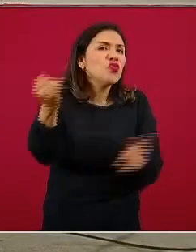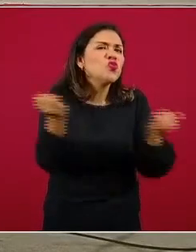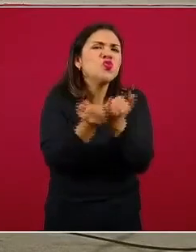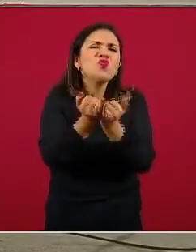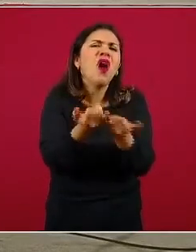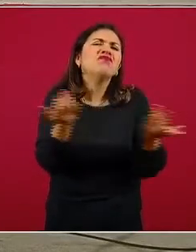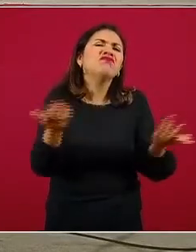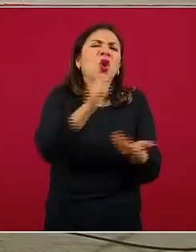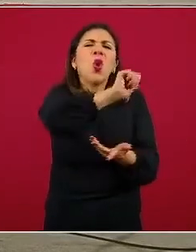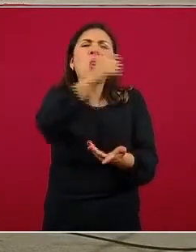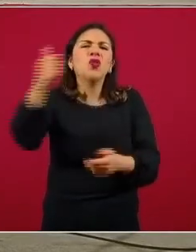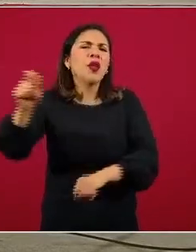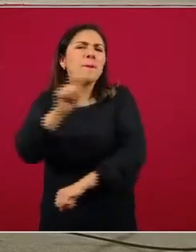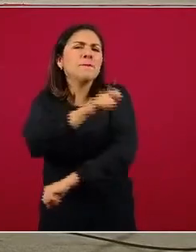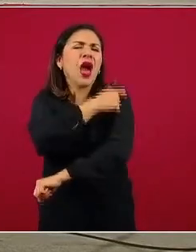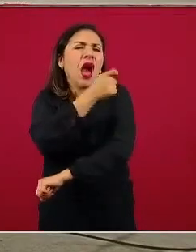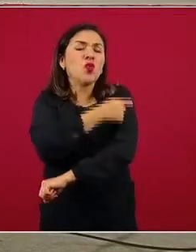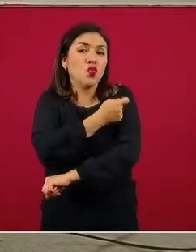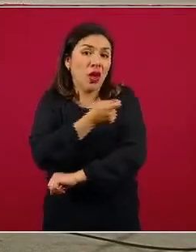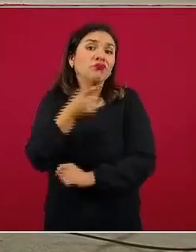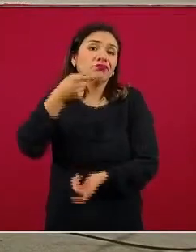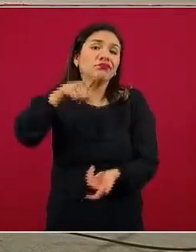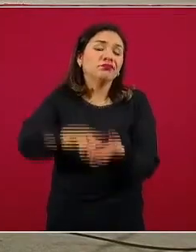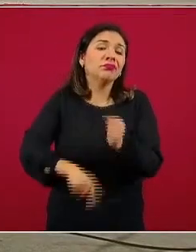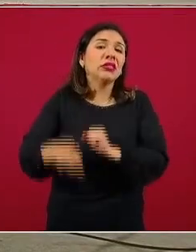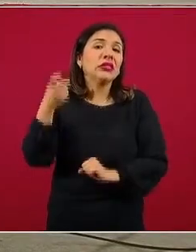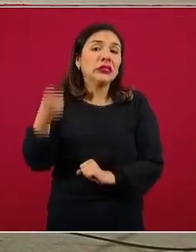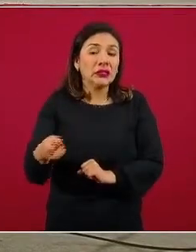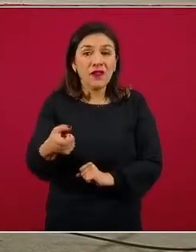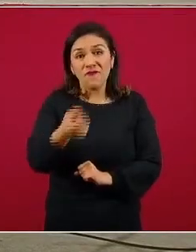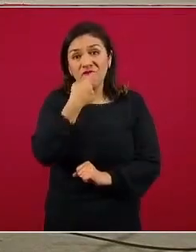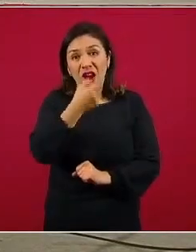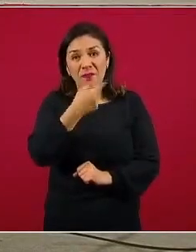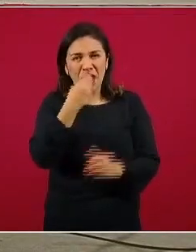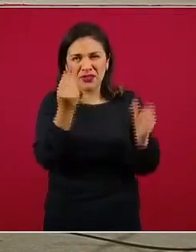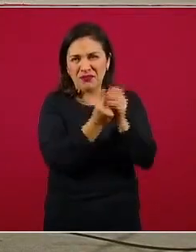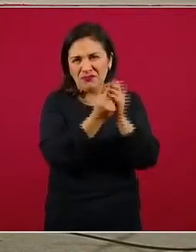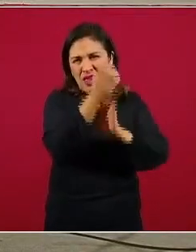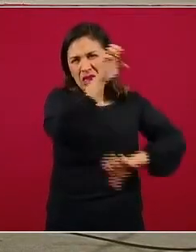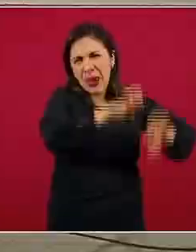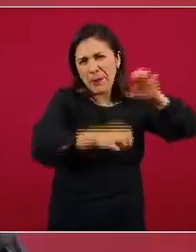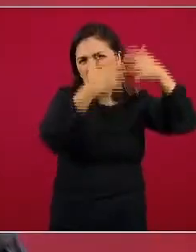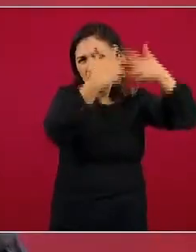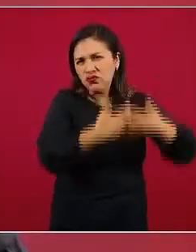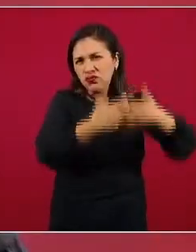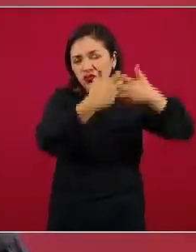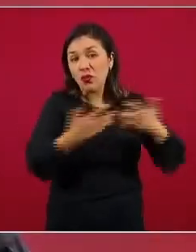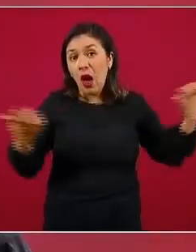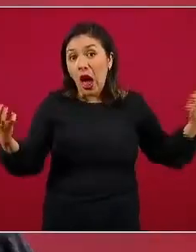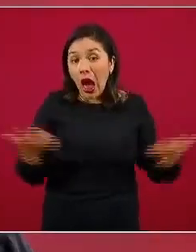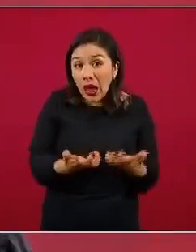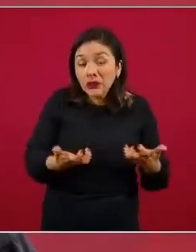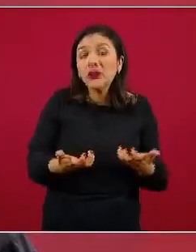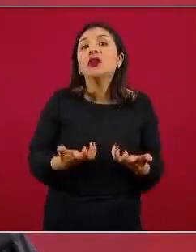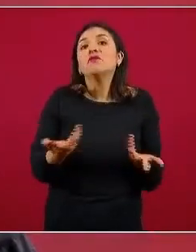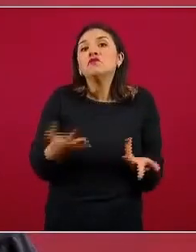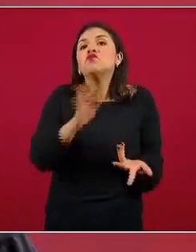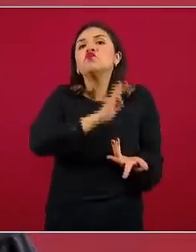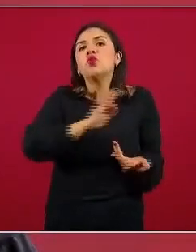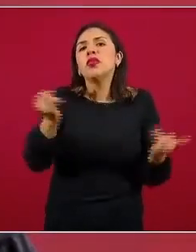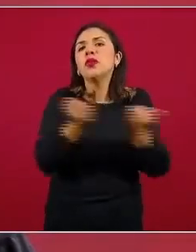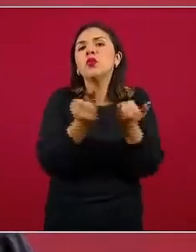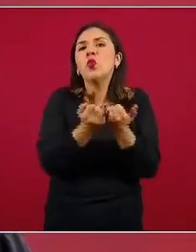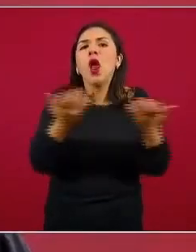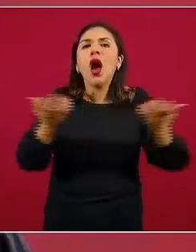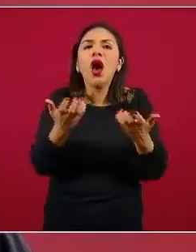todas las vacunas, lógicamente las farmacéuticas y empresas que producen y distribuyen la vacuna lo puedan hacer